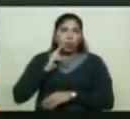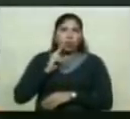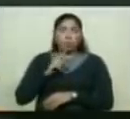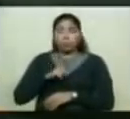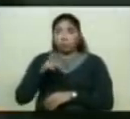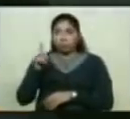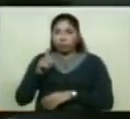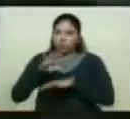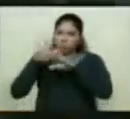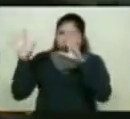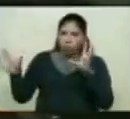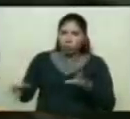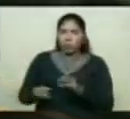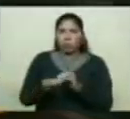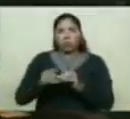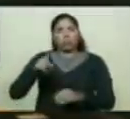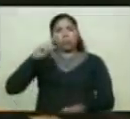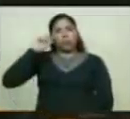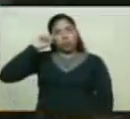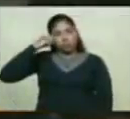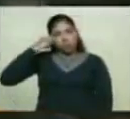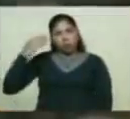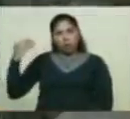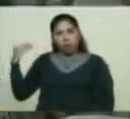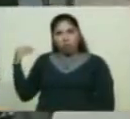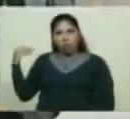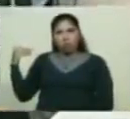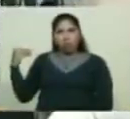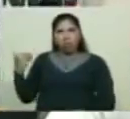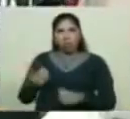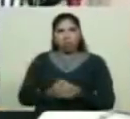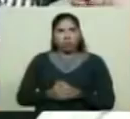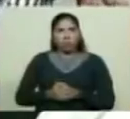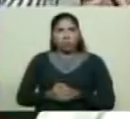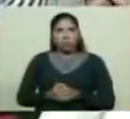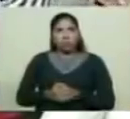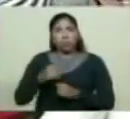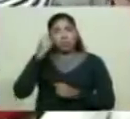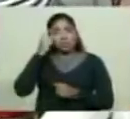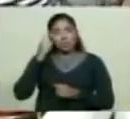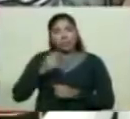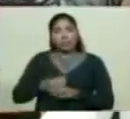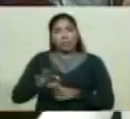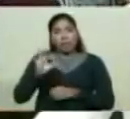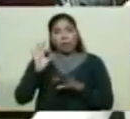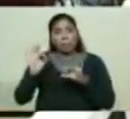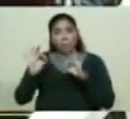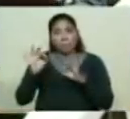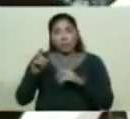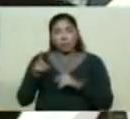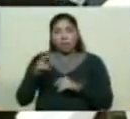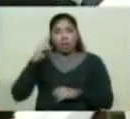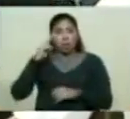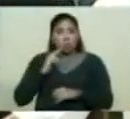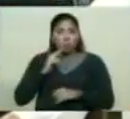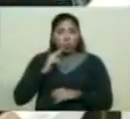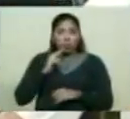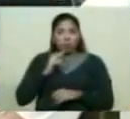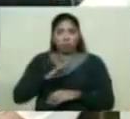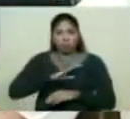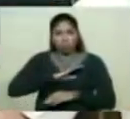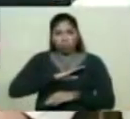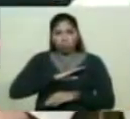recordó lo que fue aquel histórico a que de aquella histórica fecha donde el padre de la patria durante su